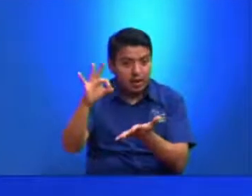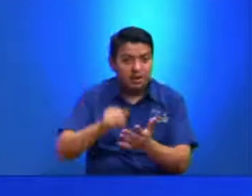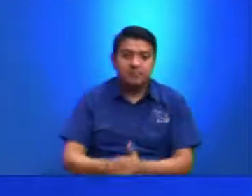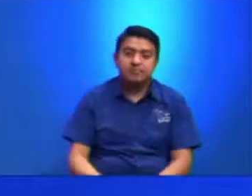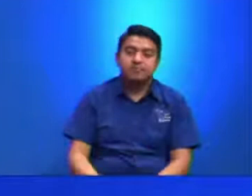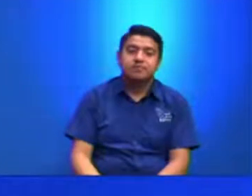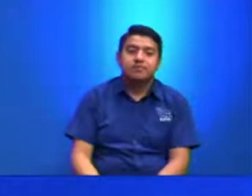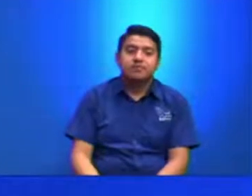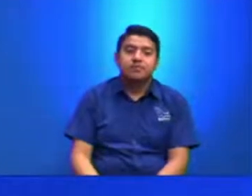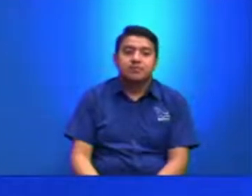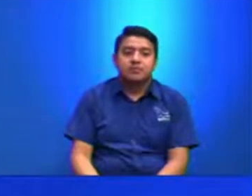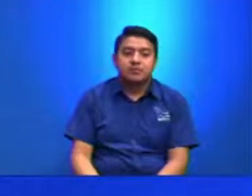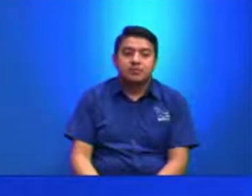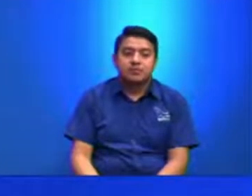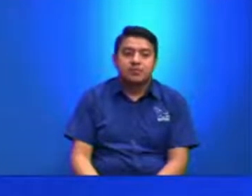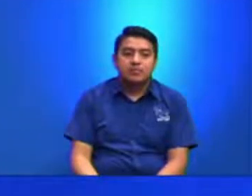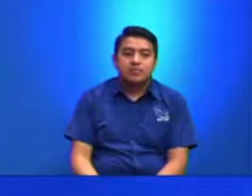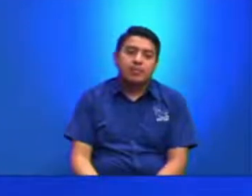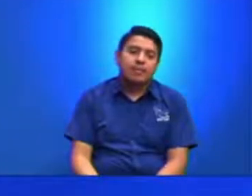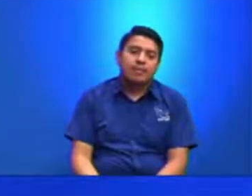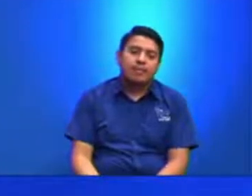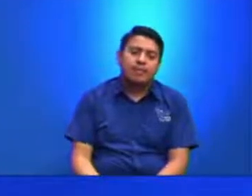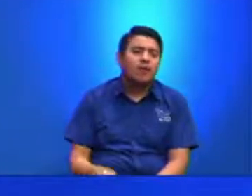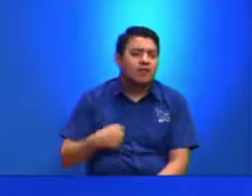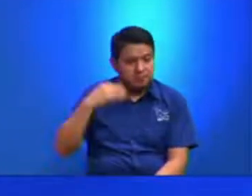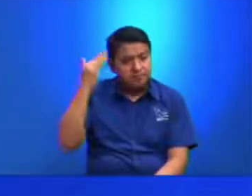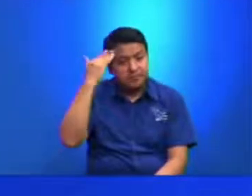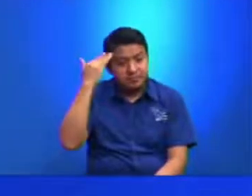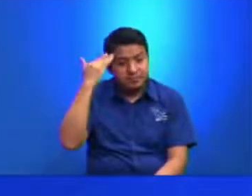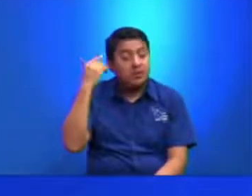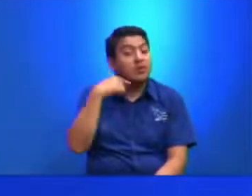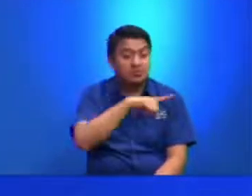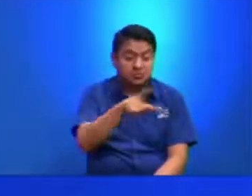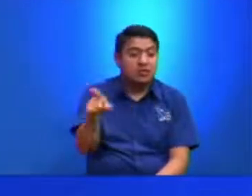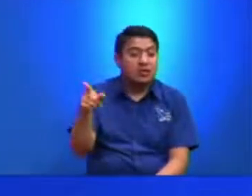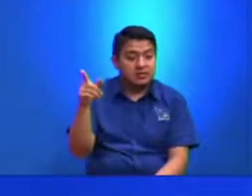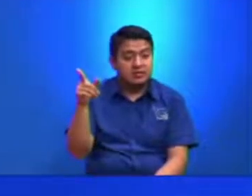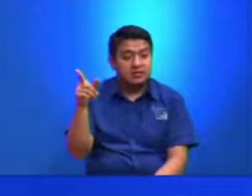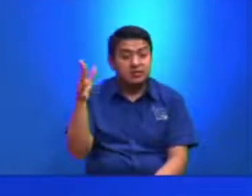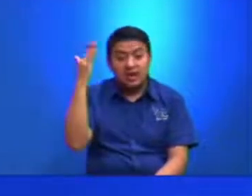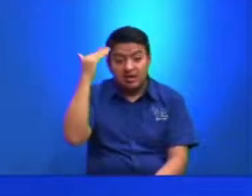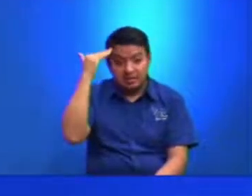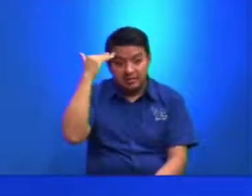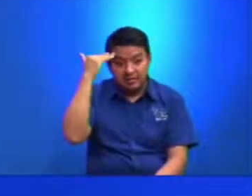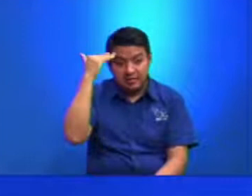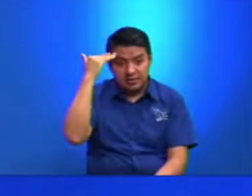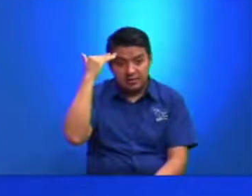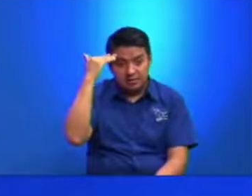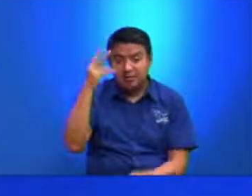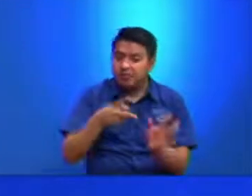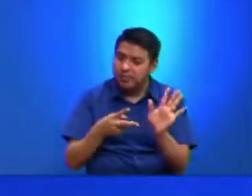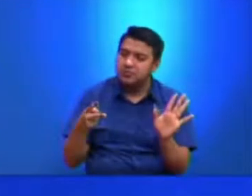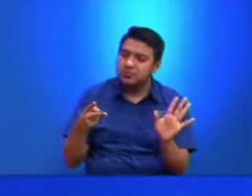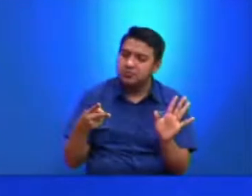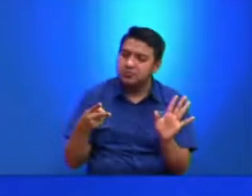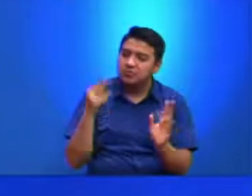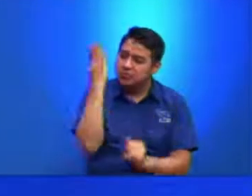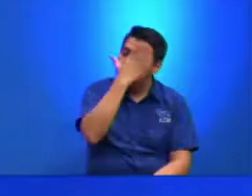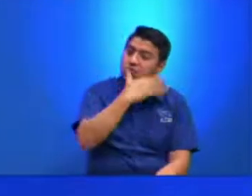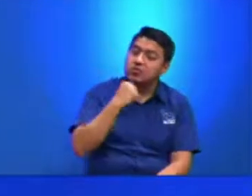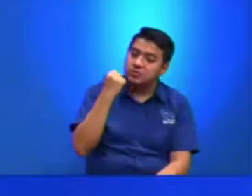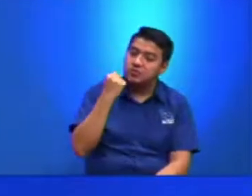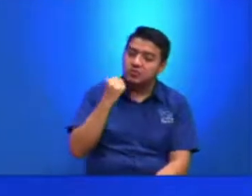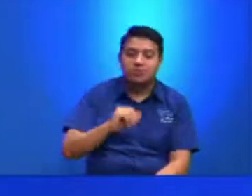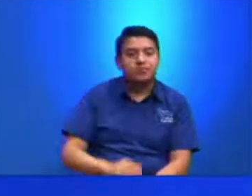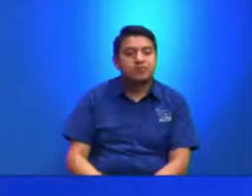Pero mire usted lo que dice. Yo sé que usted ya tiene este versículo dentro de sus preferidos, pero déjeme que se lo